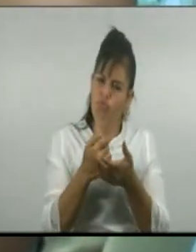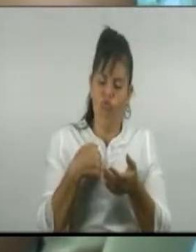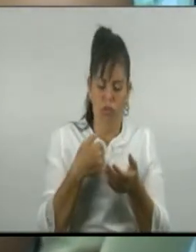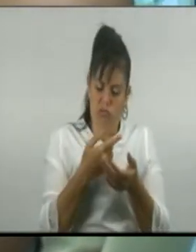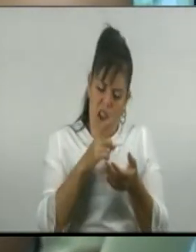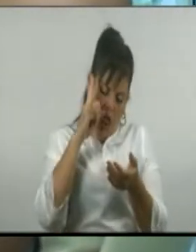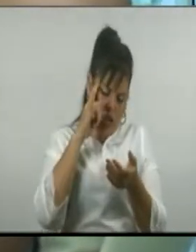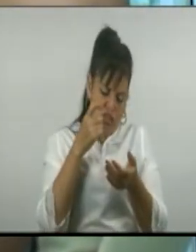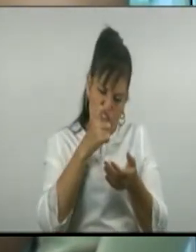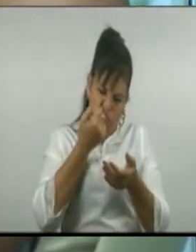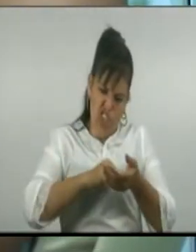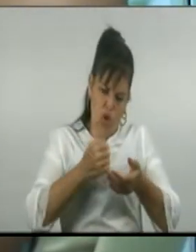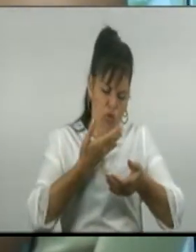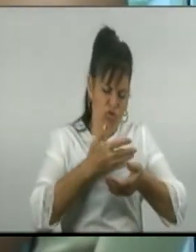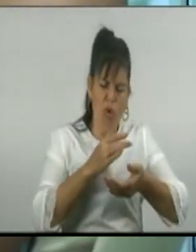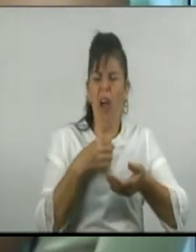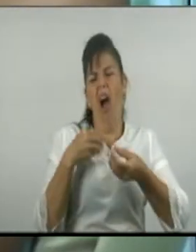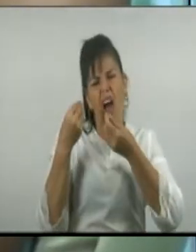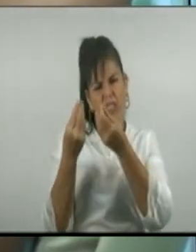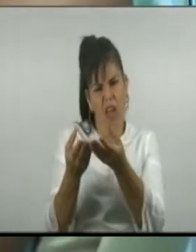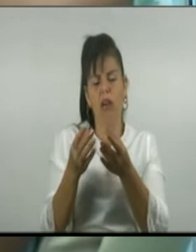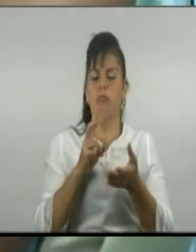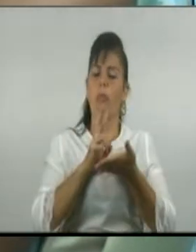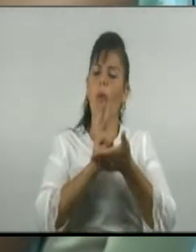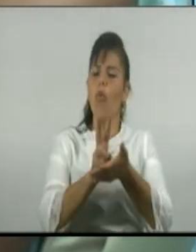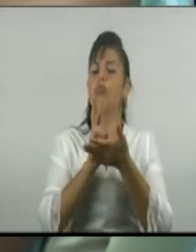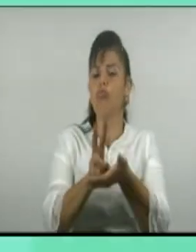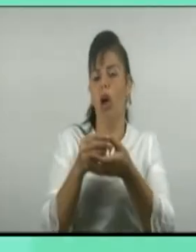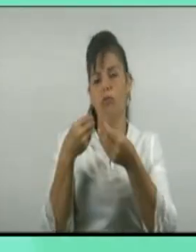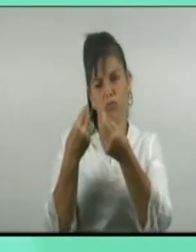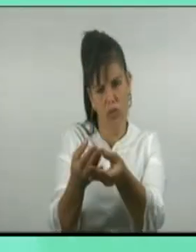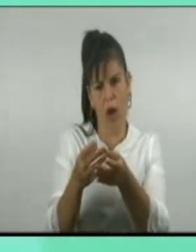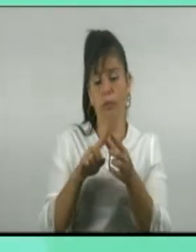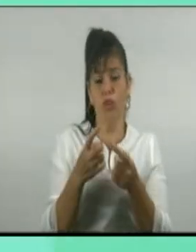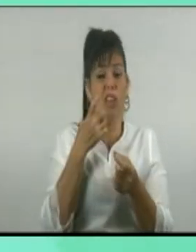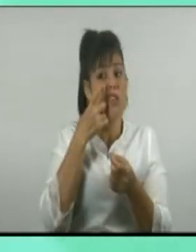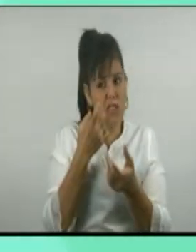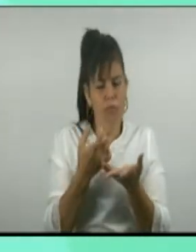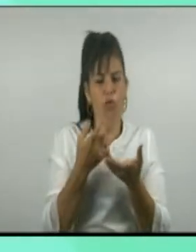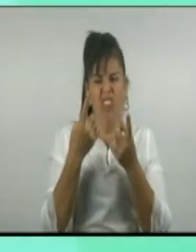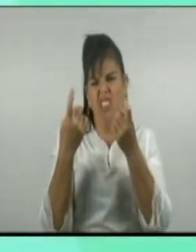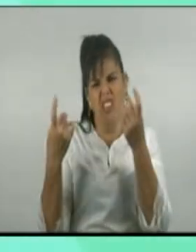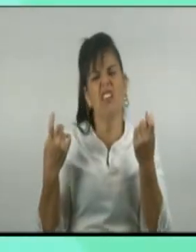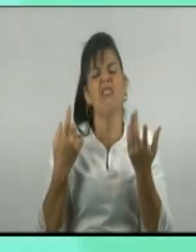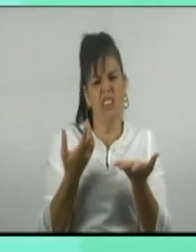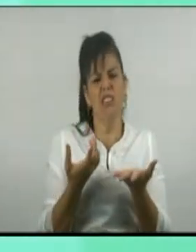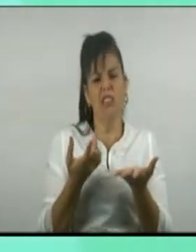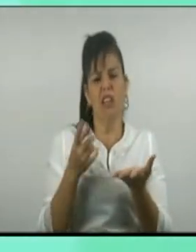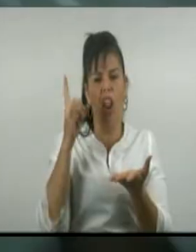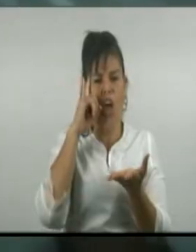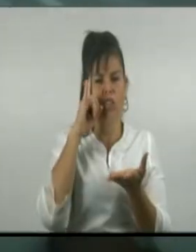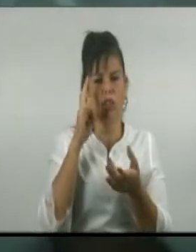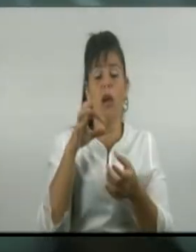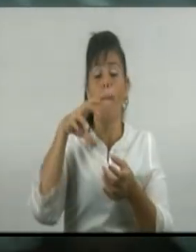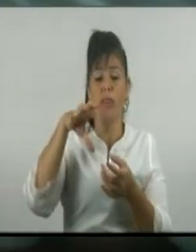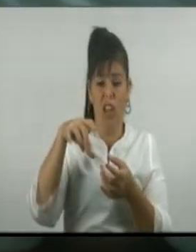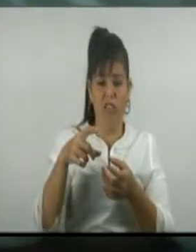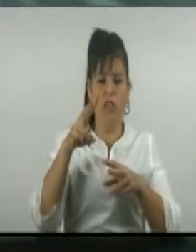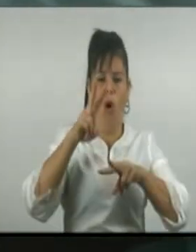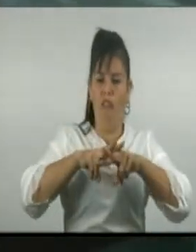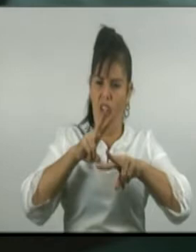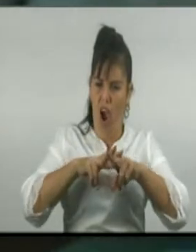y con la noble actitud de voluntariedad en la nutrición de otros que lo necesiten en pinar del río la habana